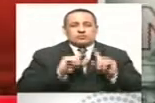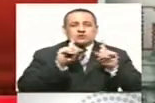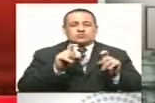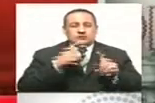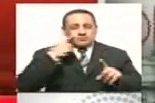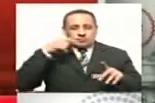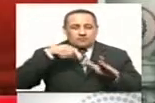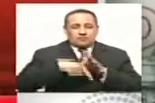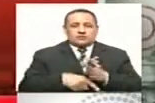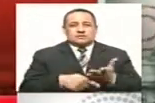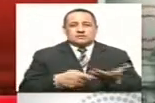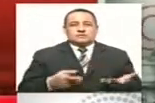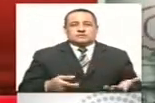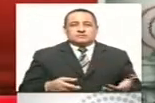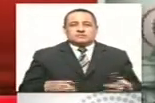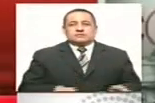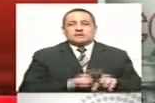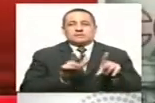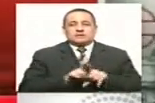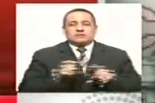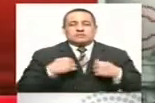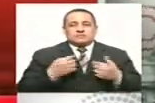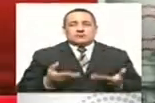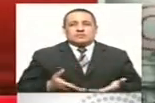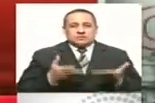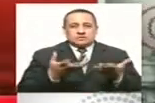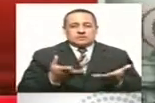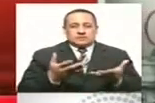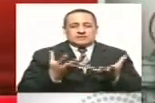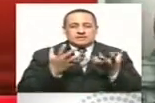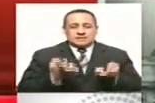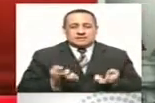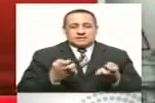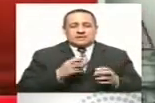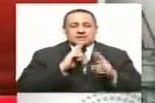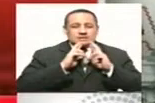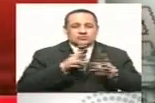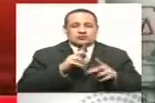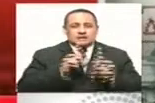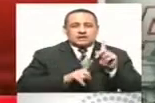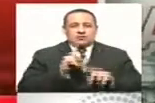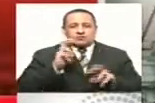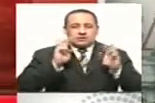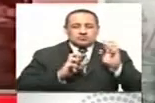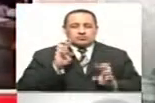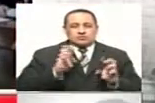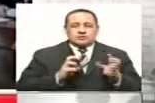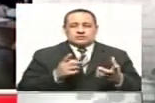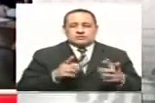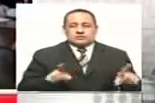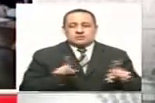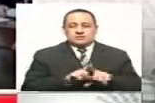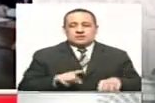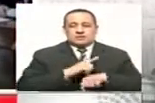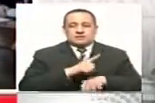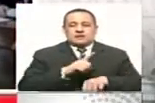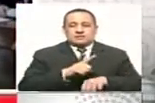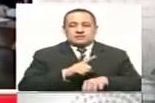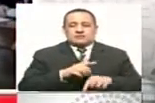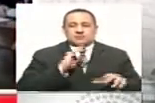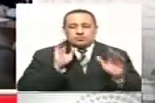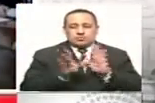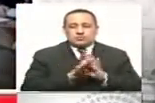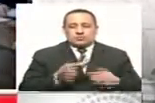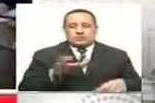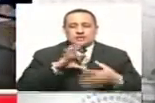fondo, vamos a tratar de absorber algunas inquietudes rápidamente, por ejemplo,